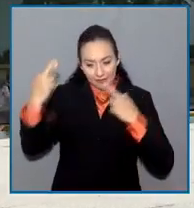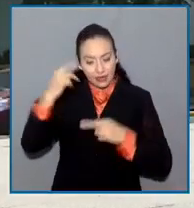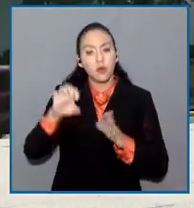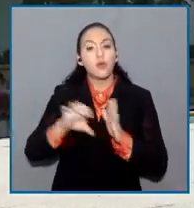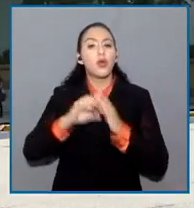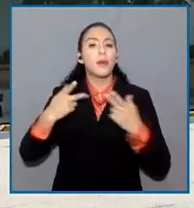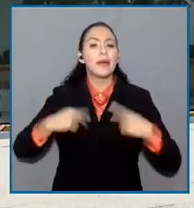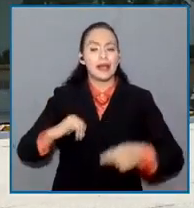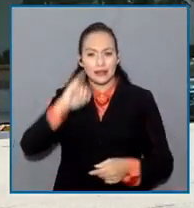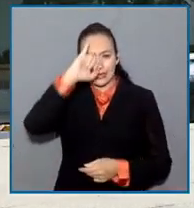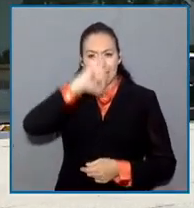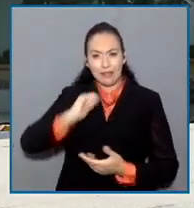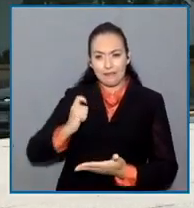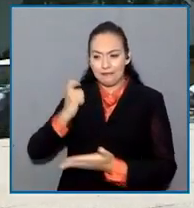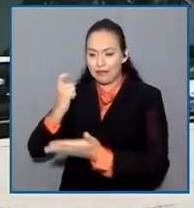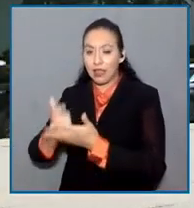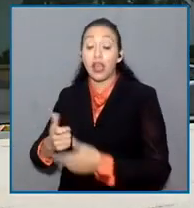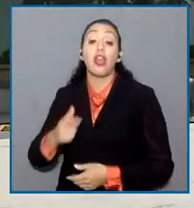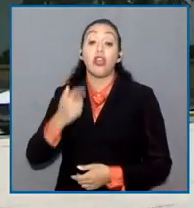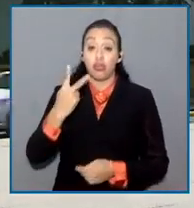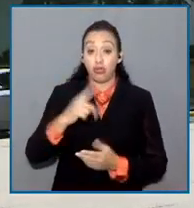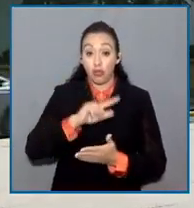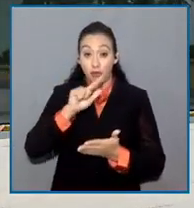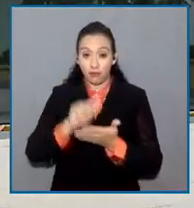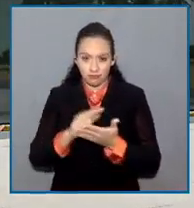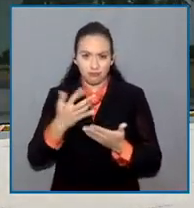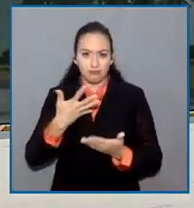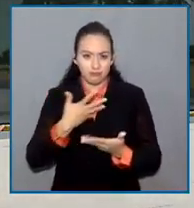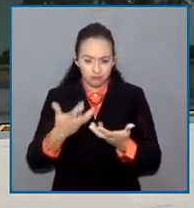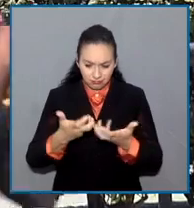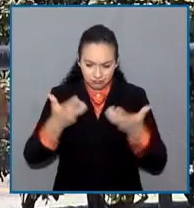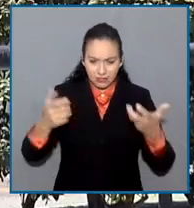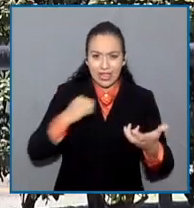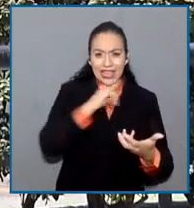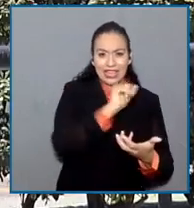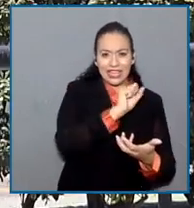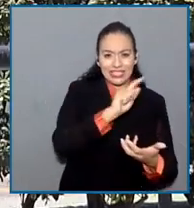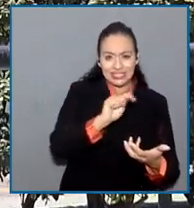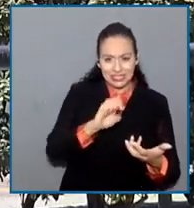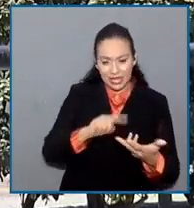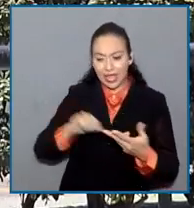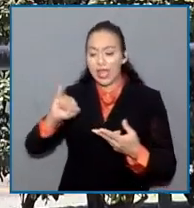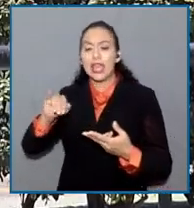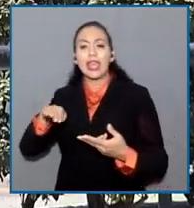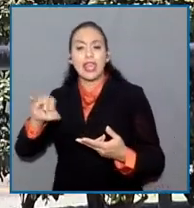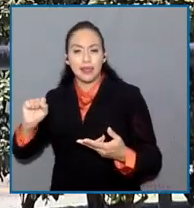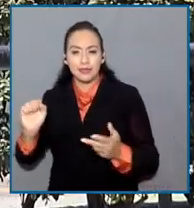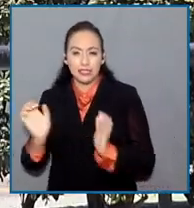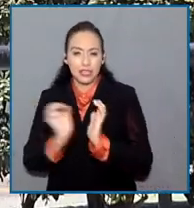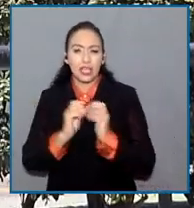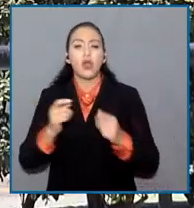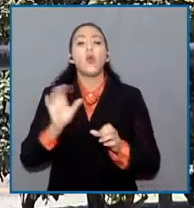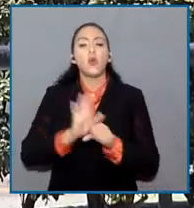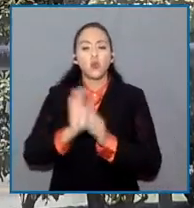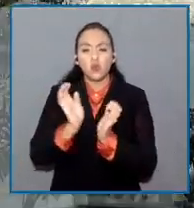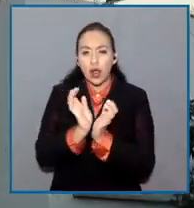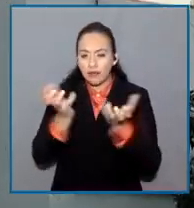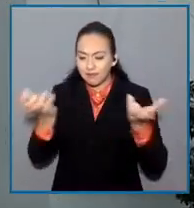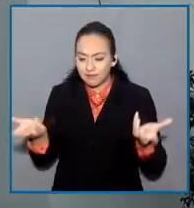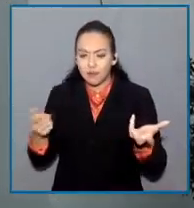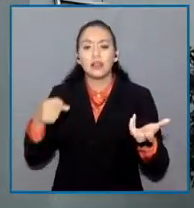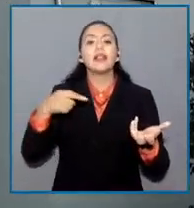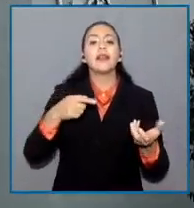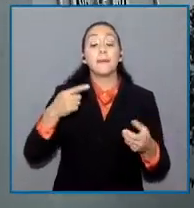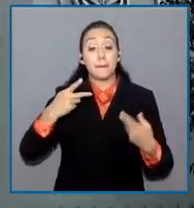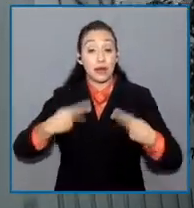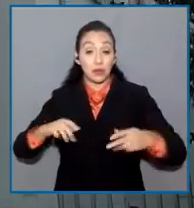ambas leyes respecto de las aportaciones de seguridad social no implican un trato desigual a los patrones que se rigen por la Ley del Seguro Social, puesto que no